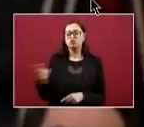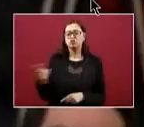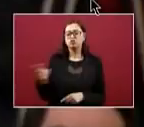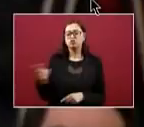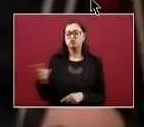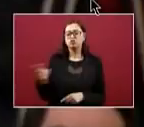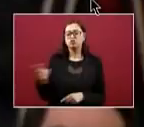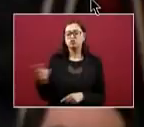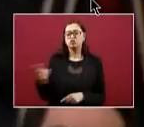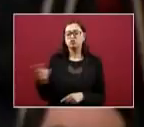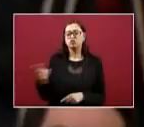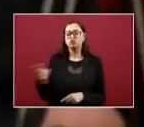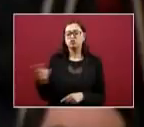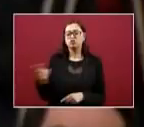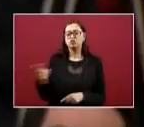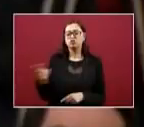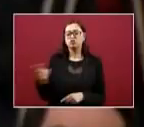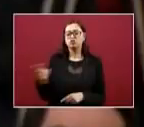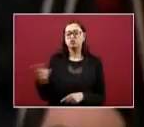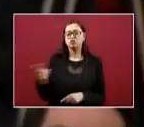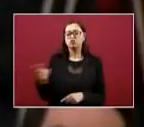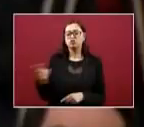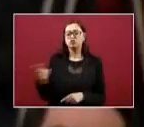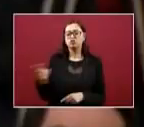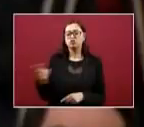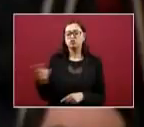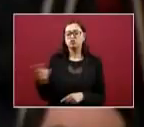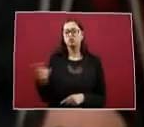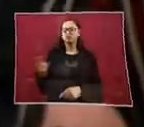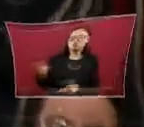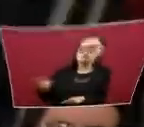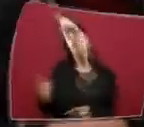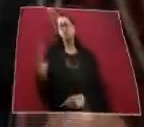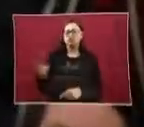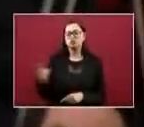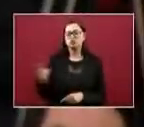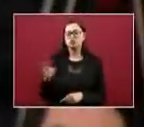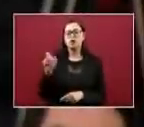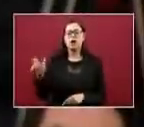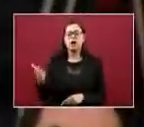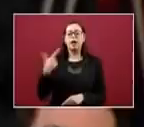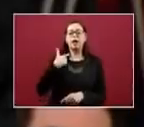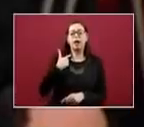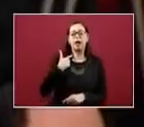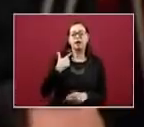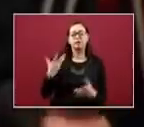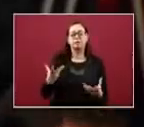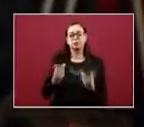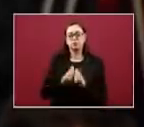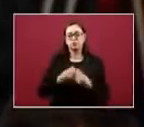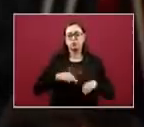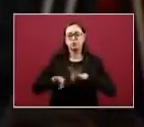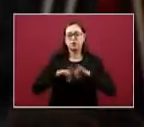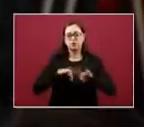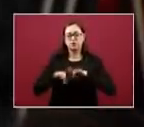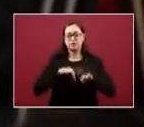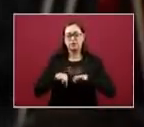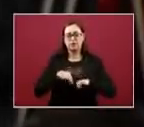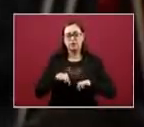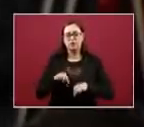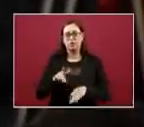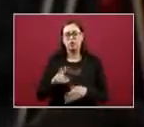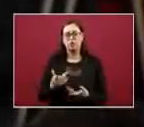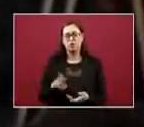que le cuestiona a López Obrador lo siguiente. Vamos a escuchar la pregunta. que estarían ahora en el Banco del Bienestar.